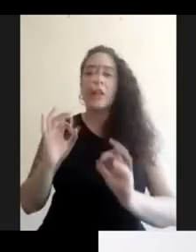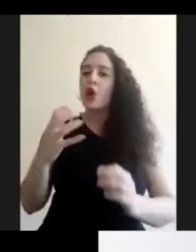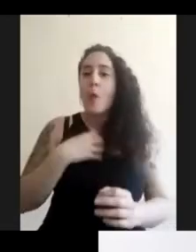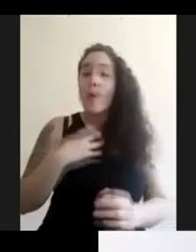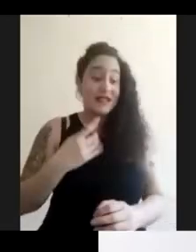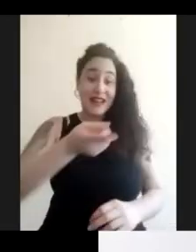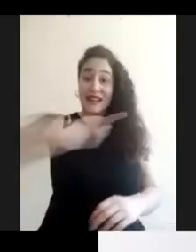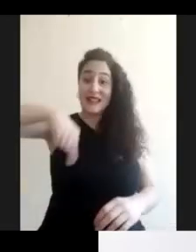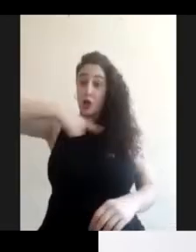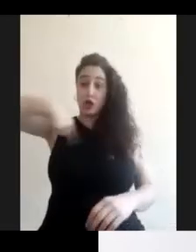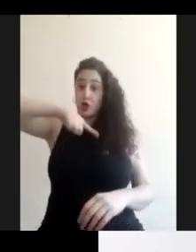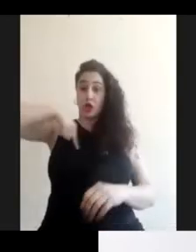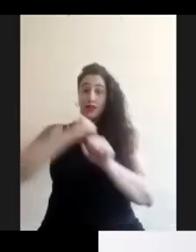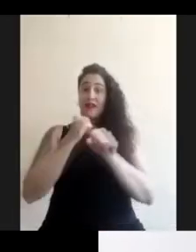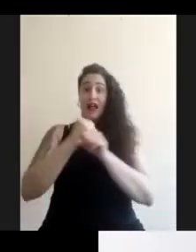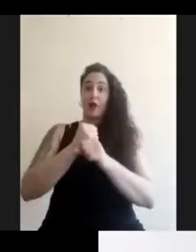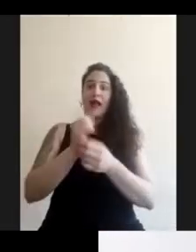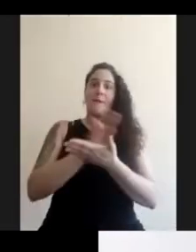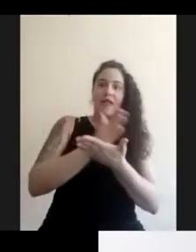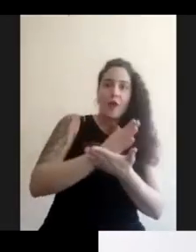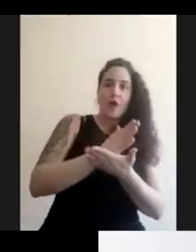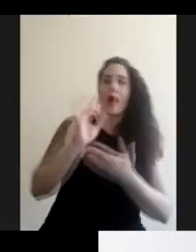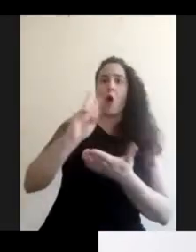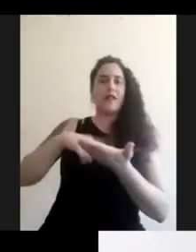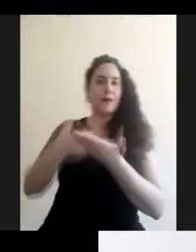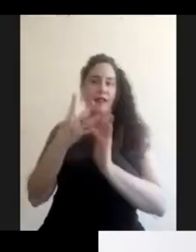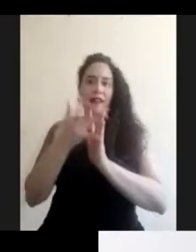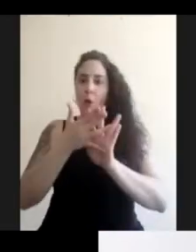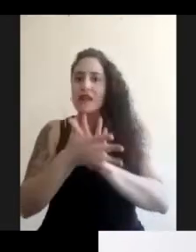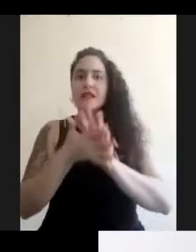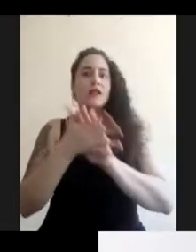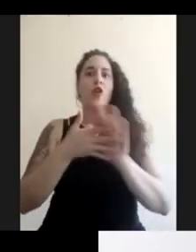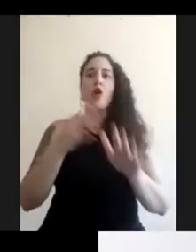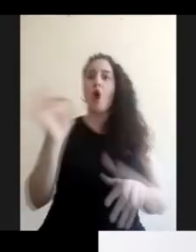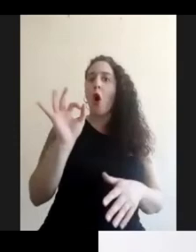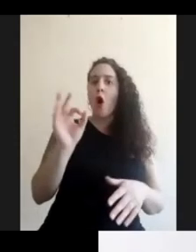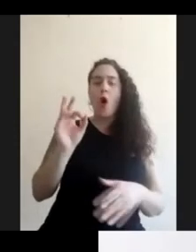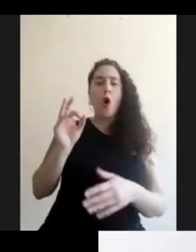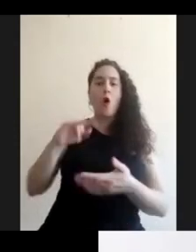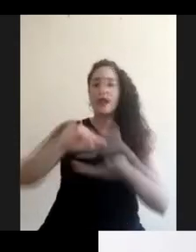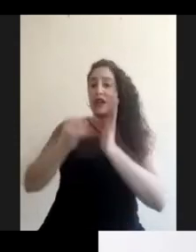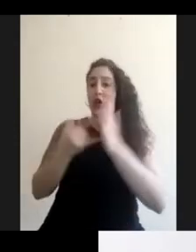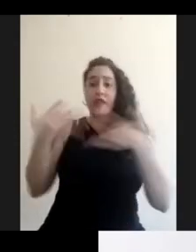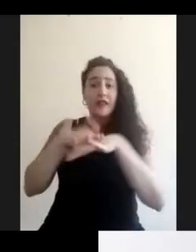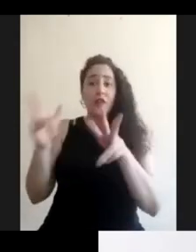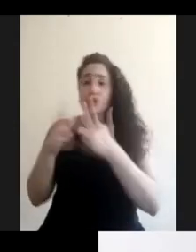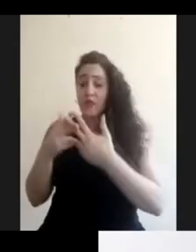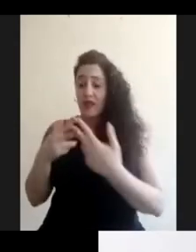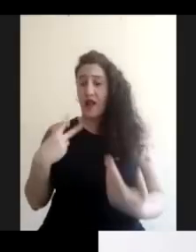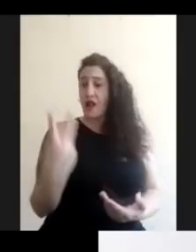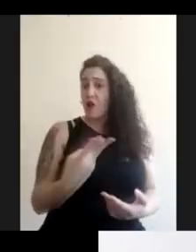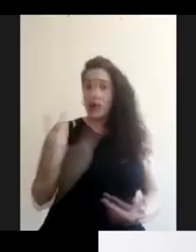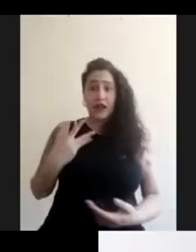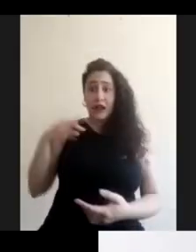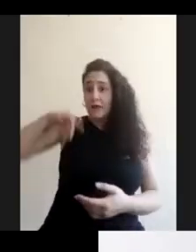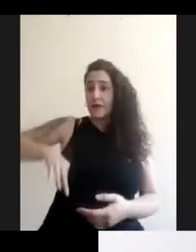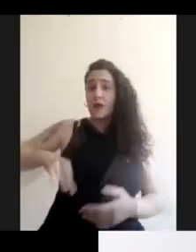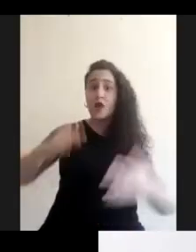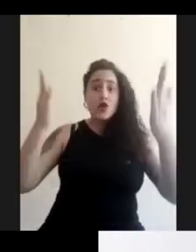centros, tanto mediadores como intérpretes de lengua de signos como PETIs, este alumnado no pueda acceder a sus